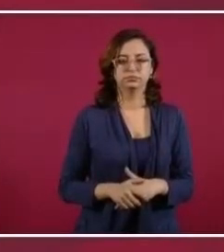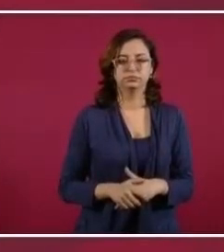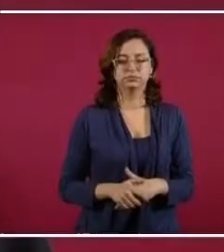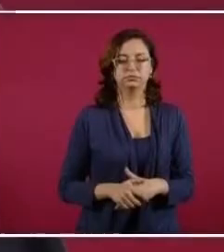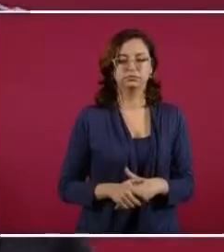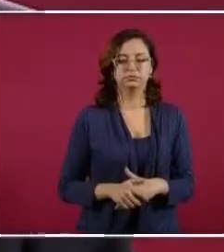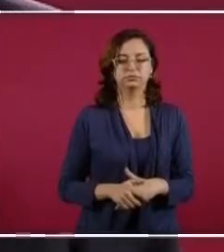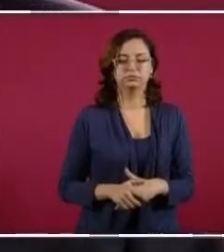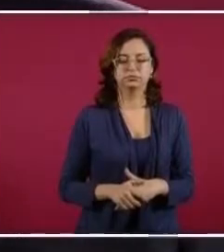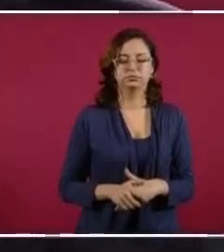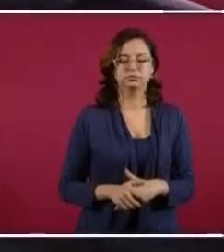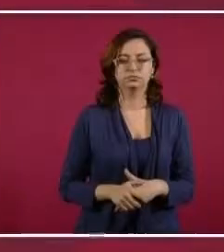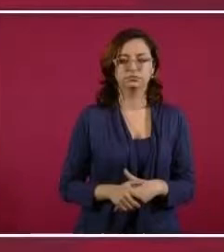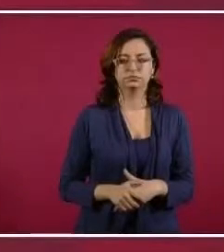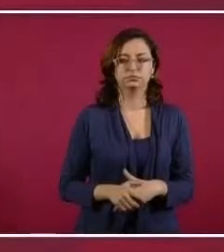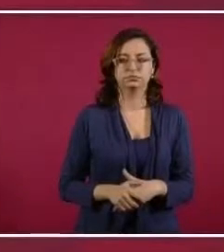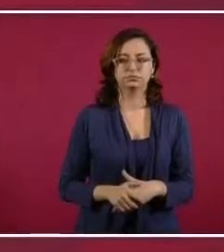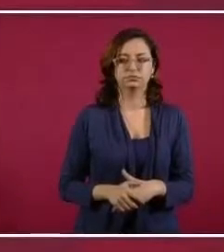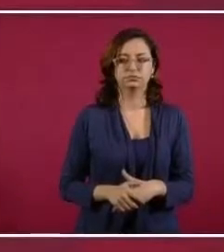Están